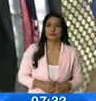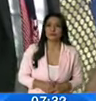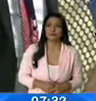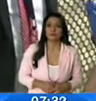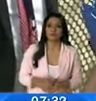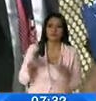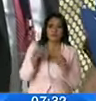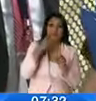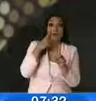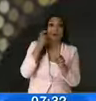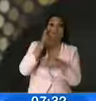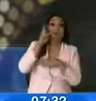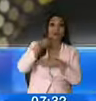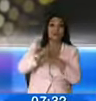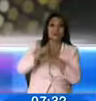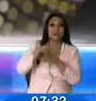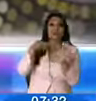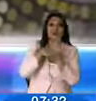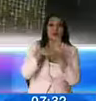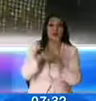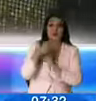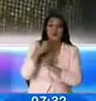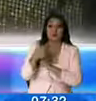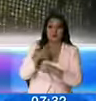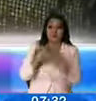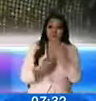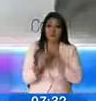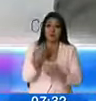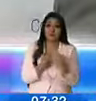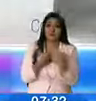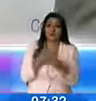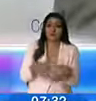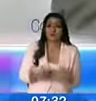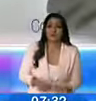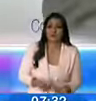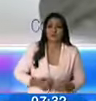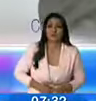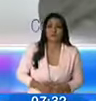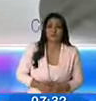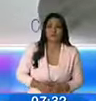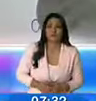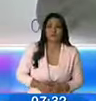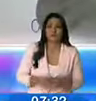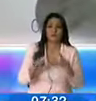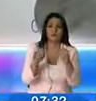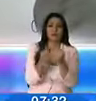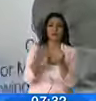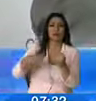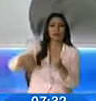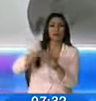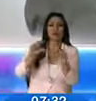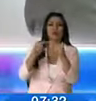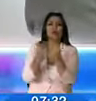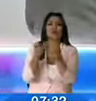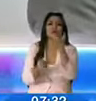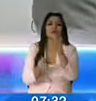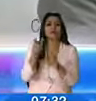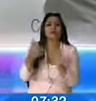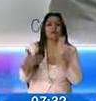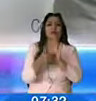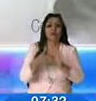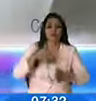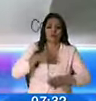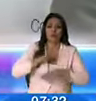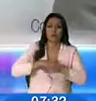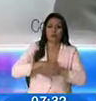Cruz, superintendente de bancos, cree saber el origen de su evaluación. Algunas acusaciones de un grupo particular de gente, que lo que ha buscado en